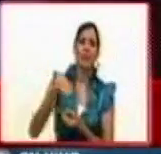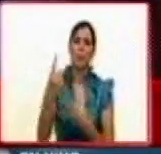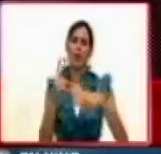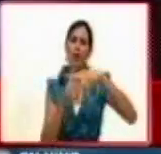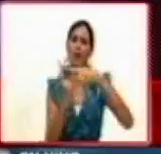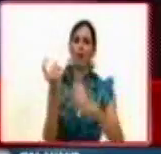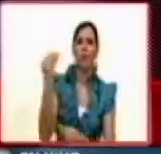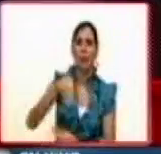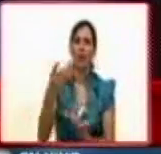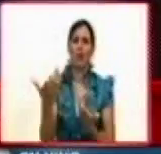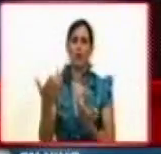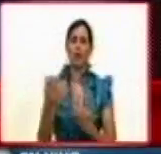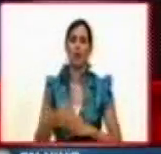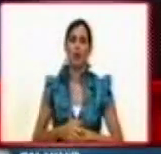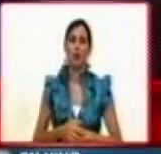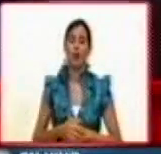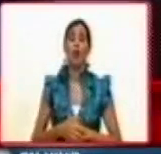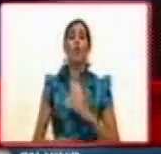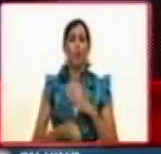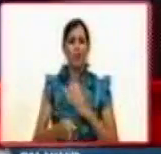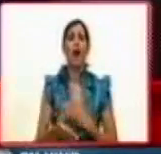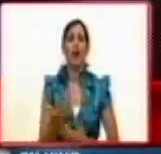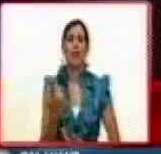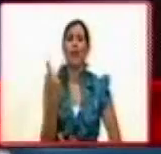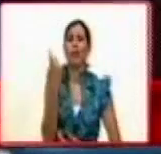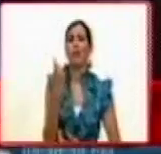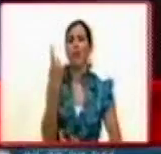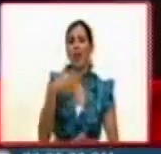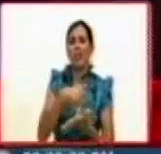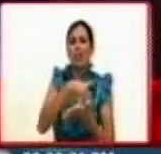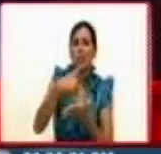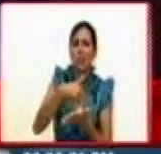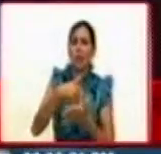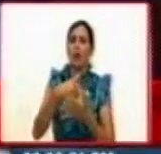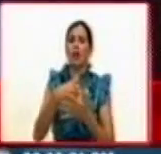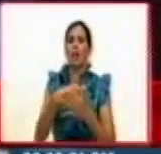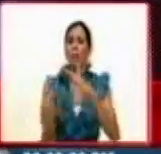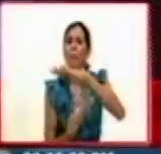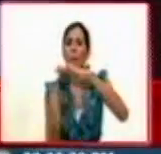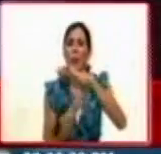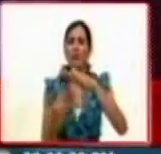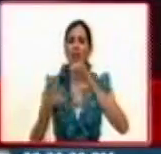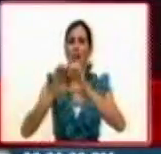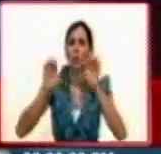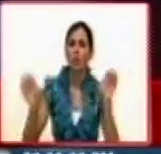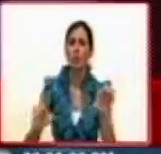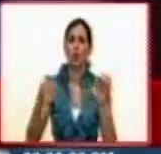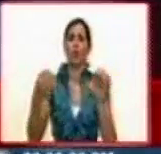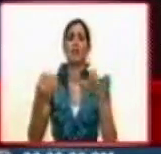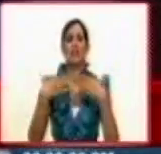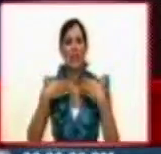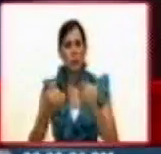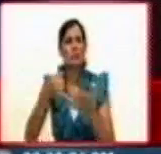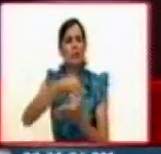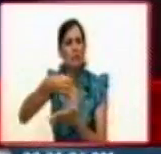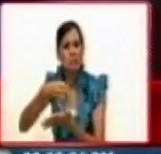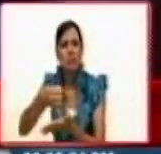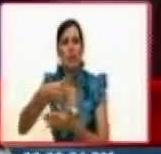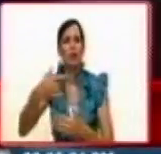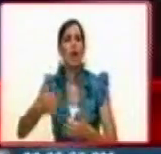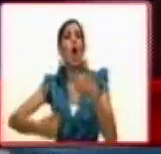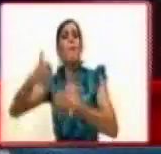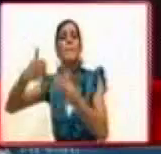democracia. Aún tenemos deficiencias en nuestra infraestructura, en nuestra educación, nuestra salud, nuestra